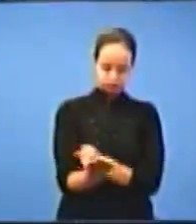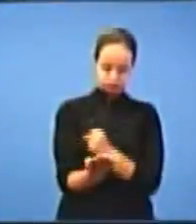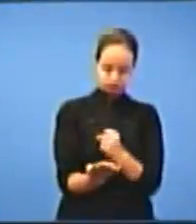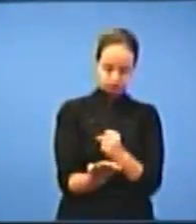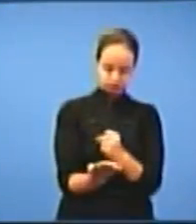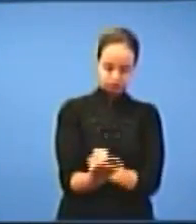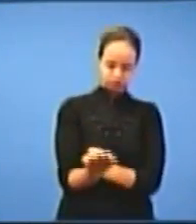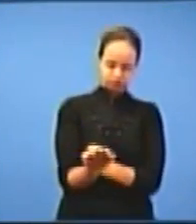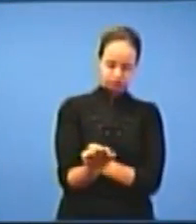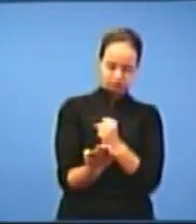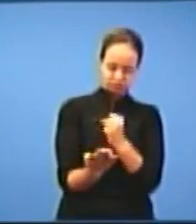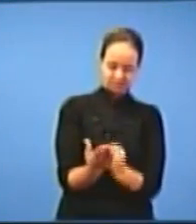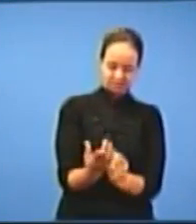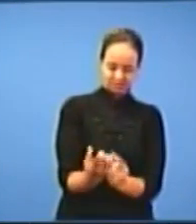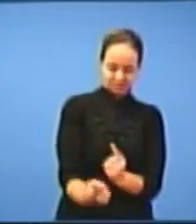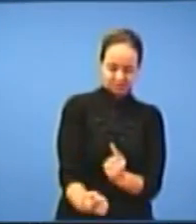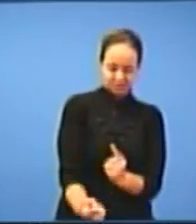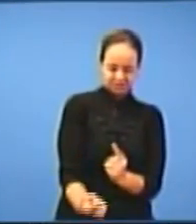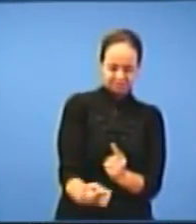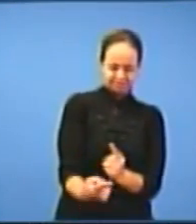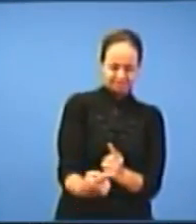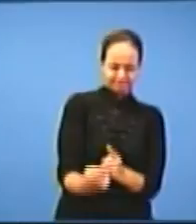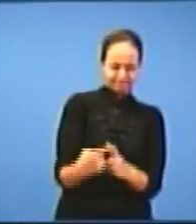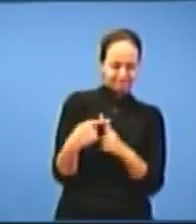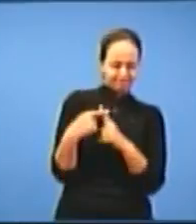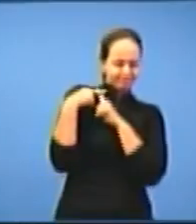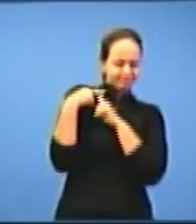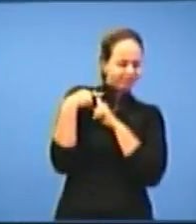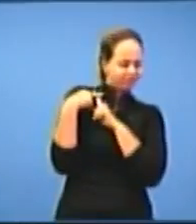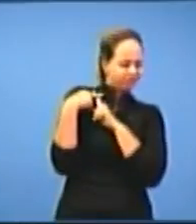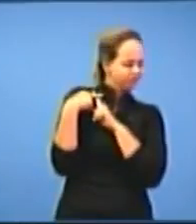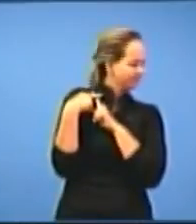Gracias a Dios. Gracias a Dios.